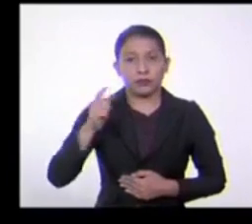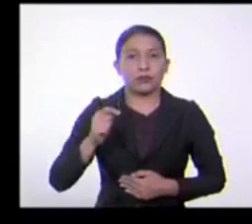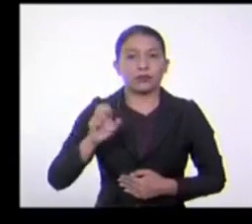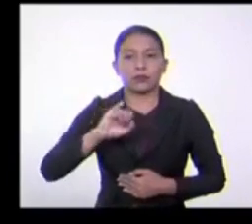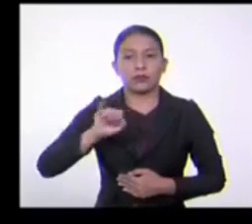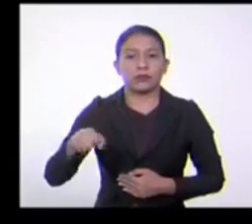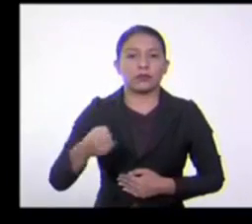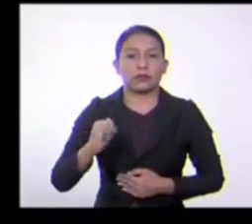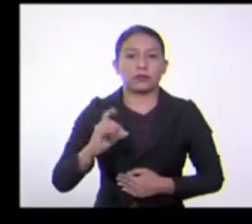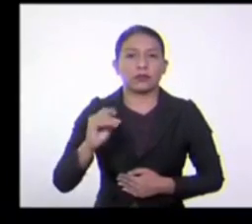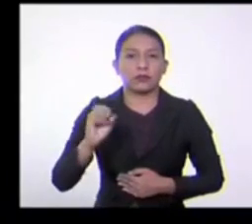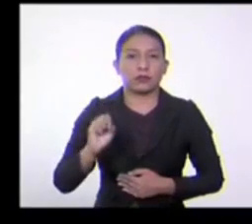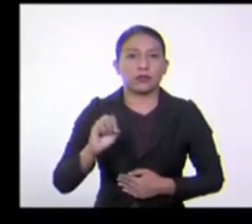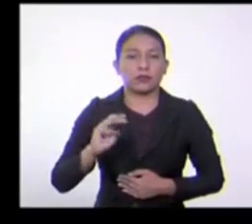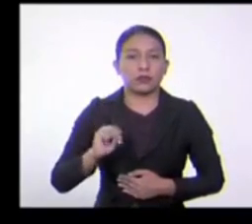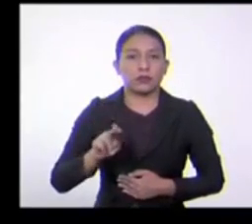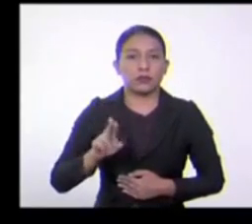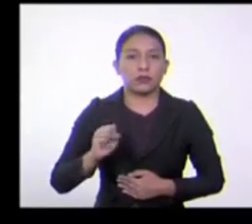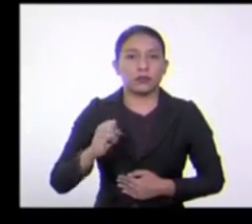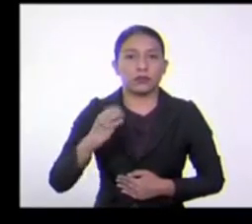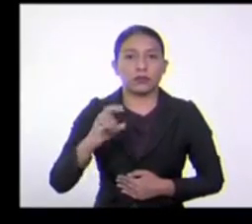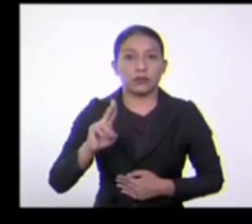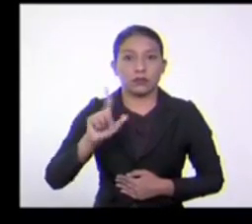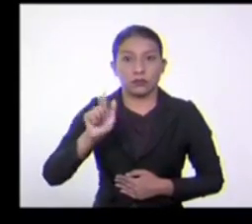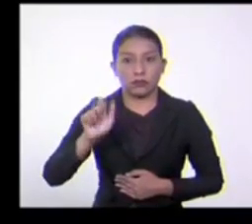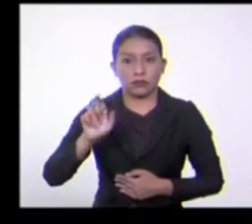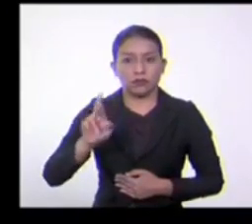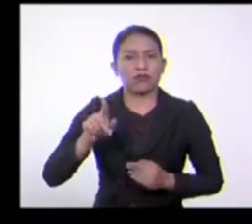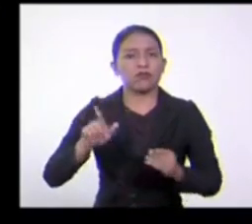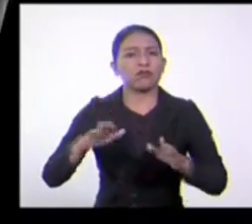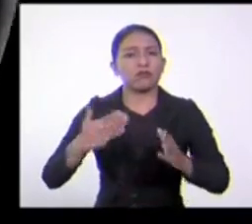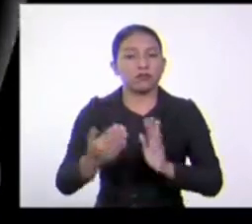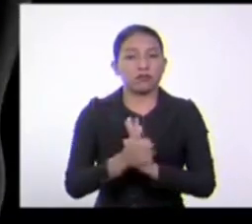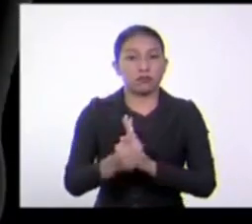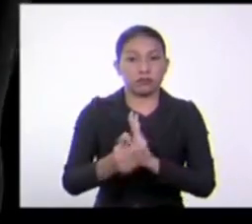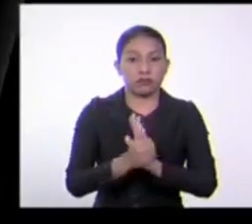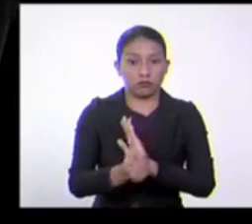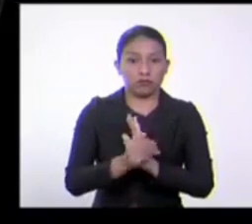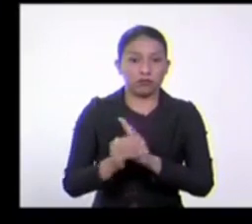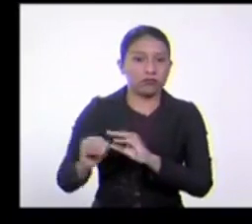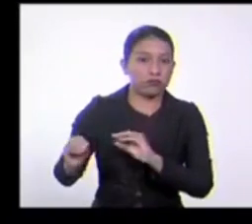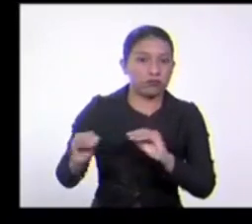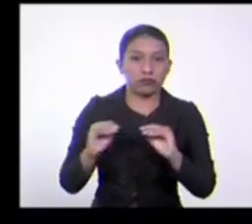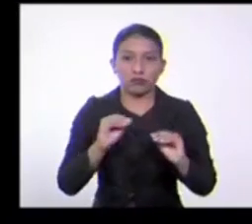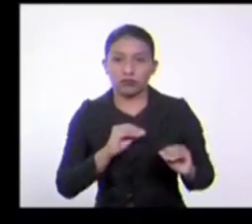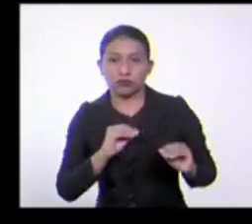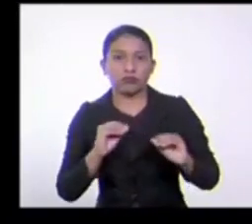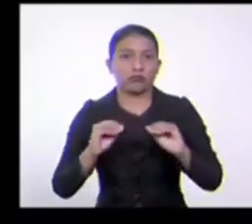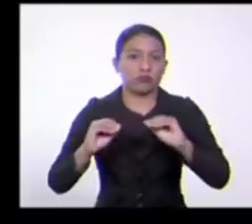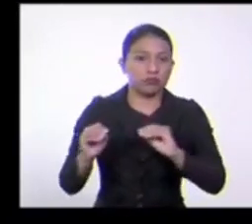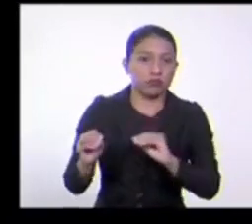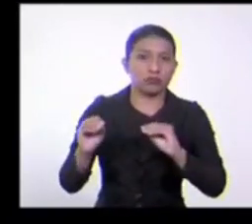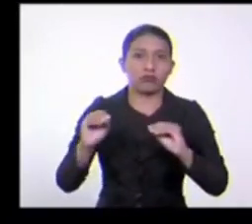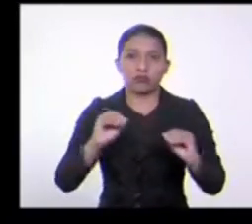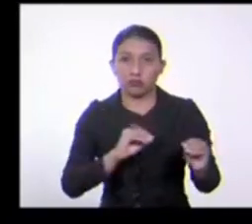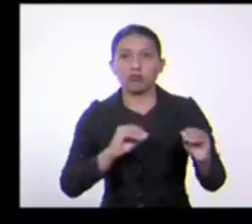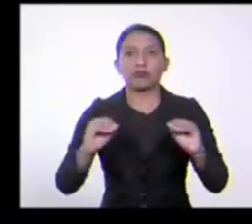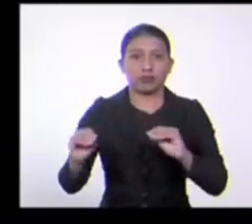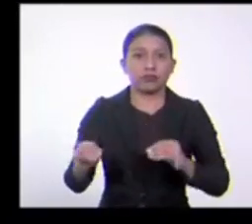muscular lo que provee al cuerpo es la capacidad de desplazamiento y la capacidad de